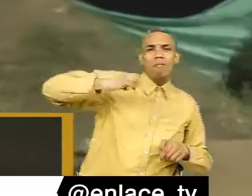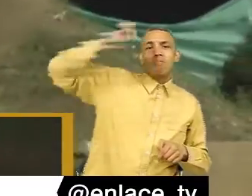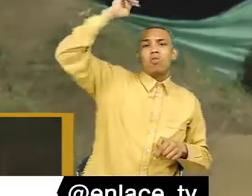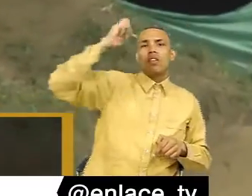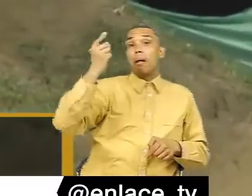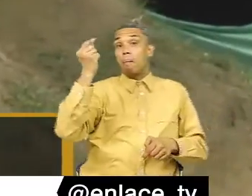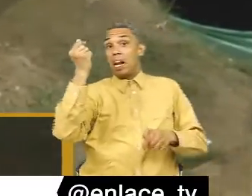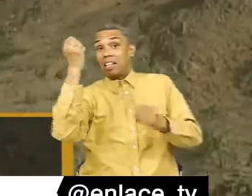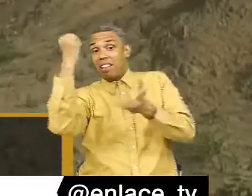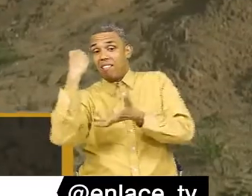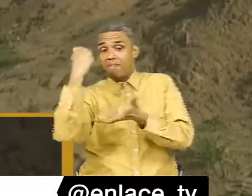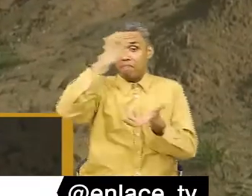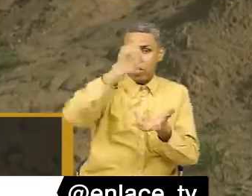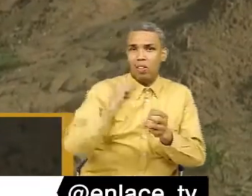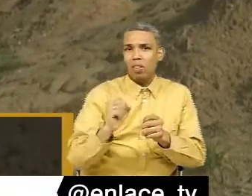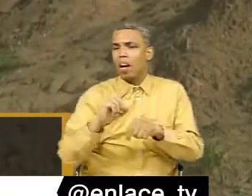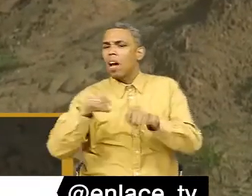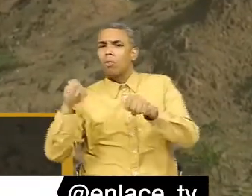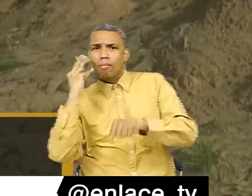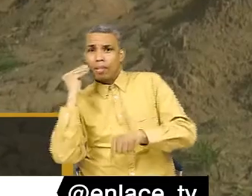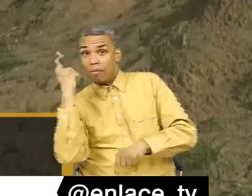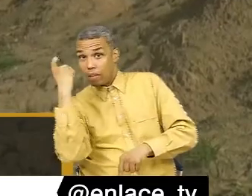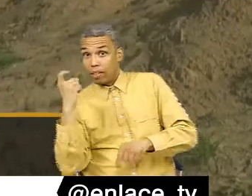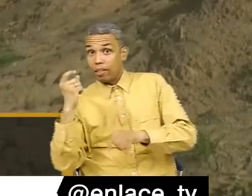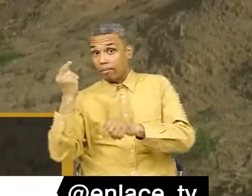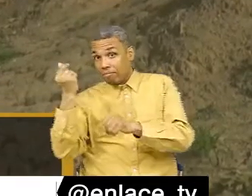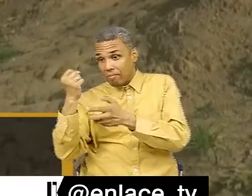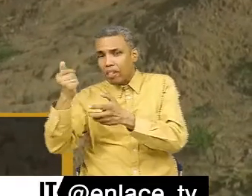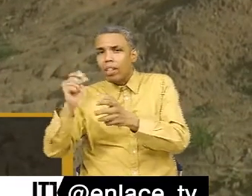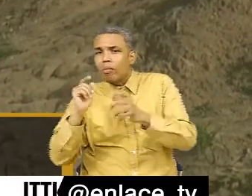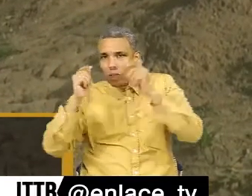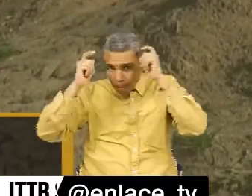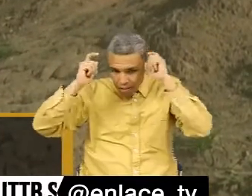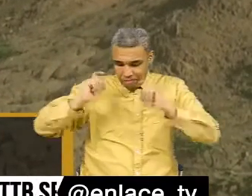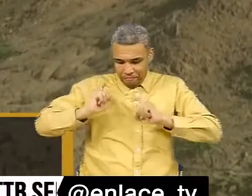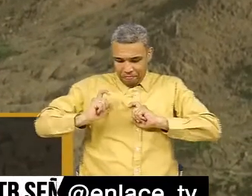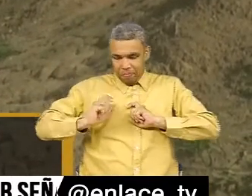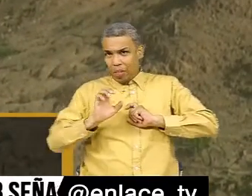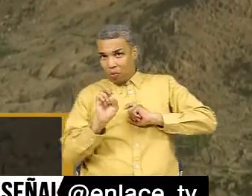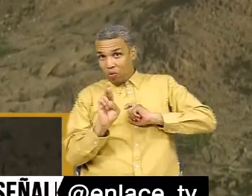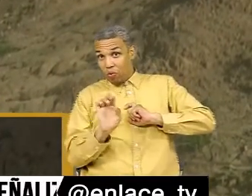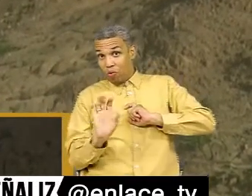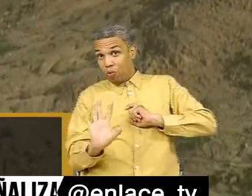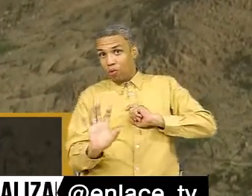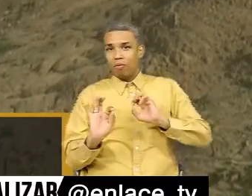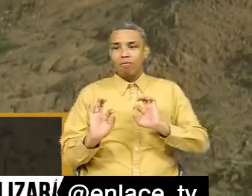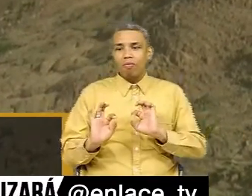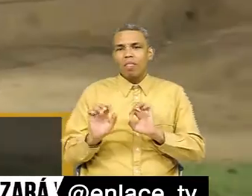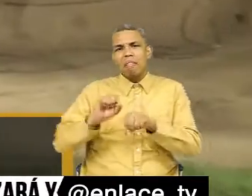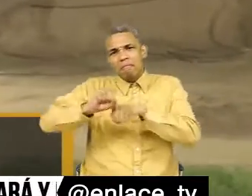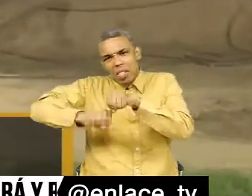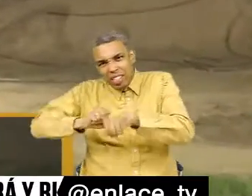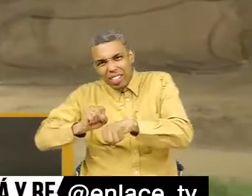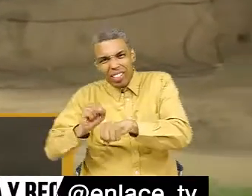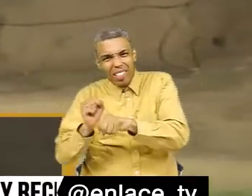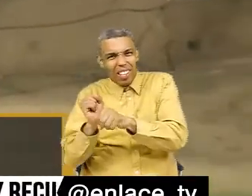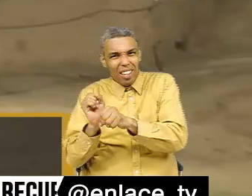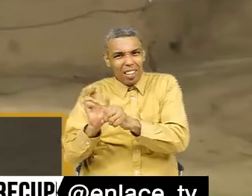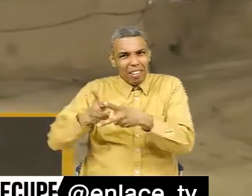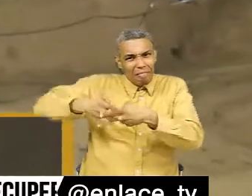expertos. Para los novatos, que son los niños, se entrega medallas y el reconocimiento en repuestos para la bicicleta.